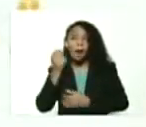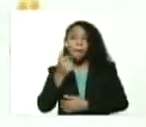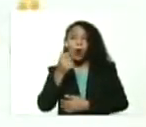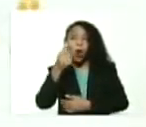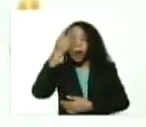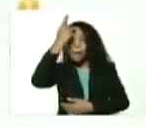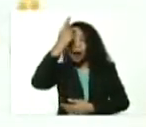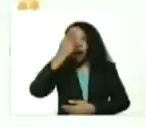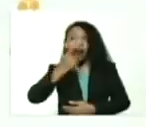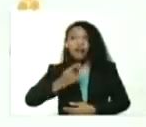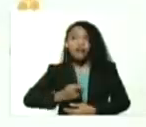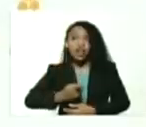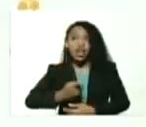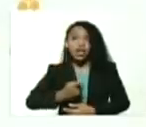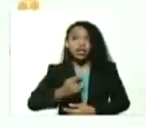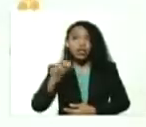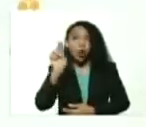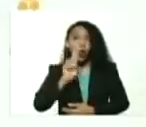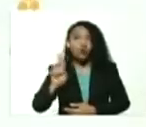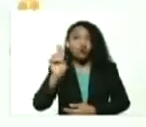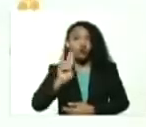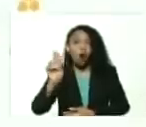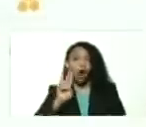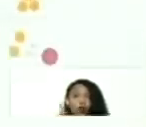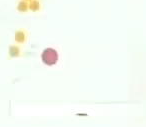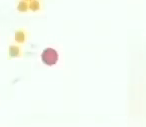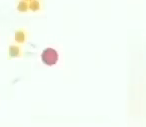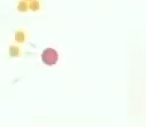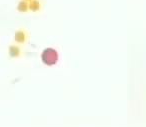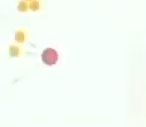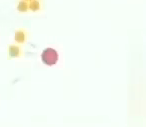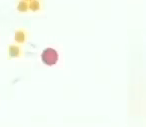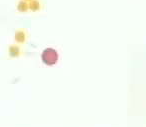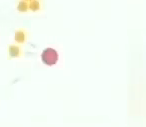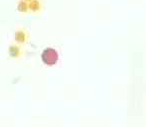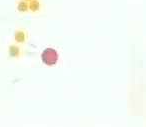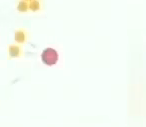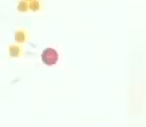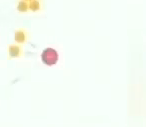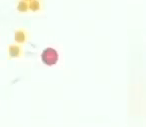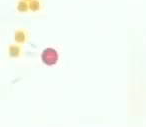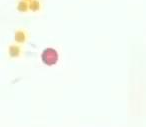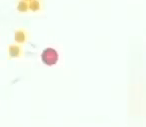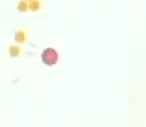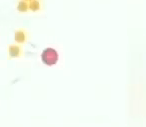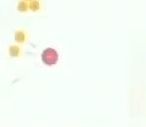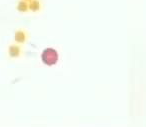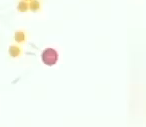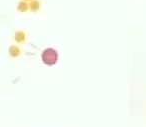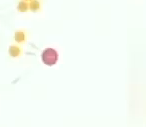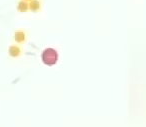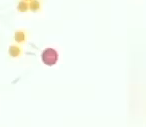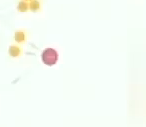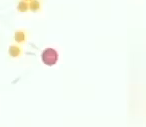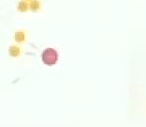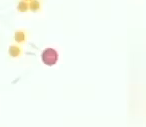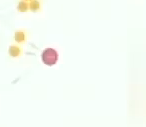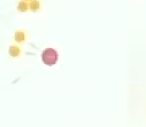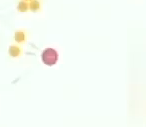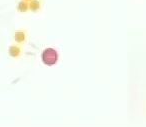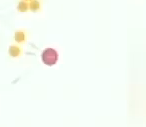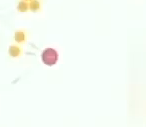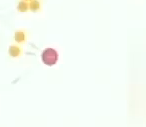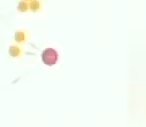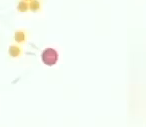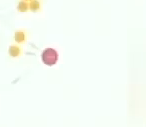perfiles de usuarios de Twitter y cómo amplifican esas opiniones y esas falsas